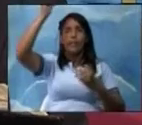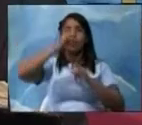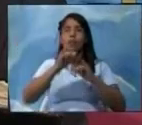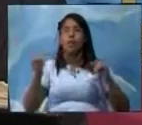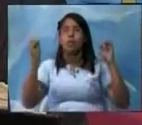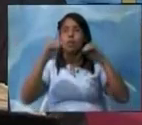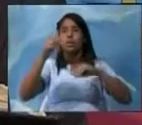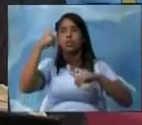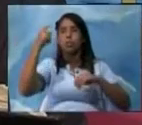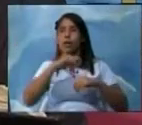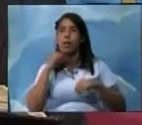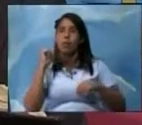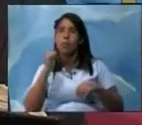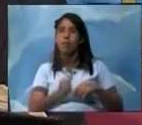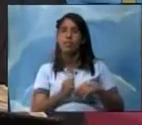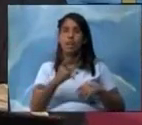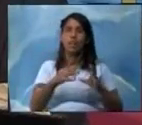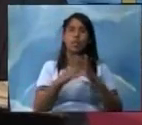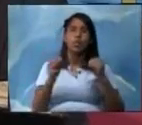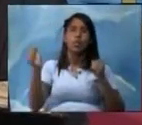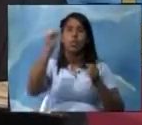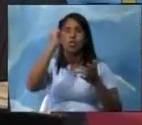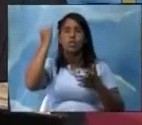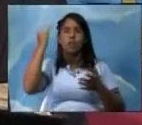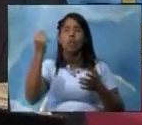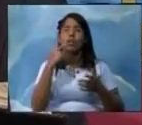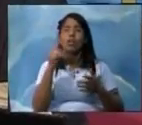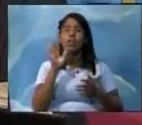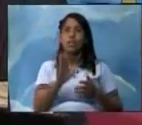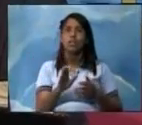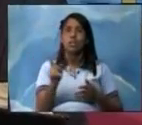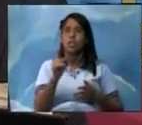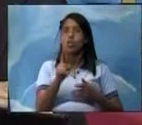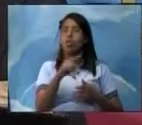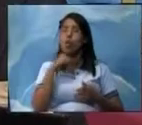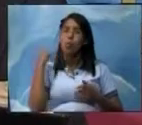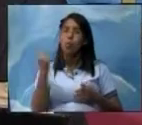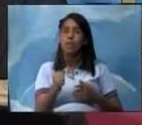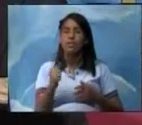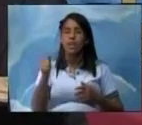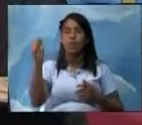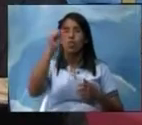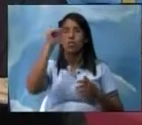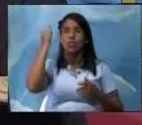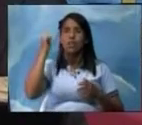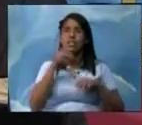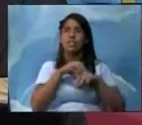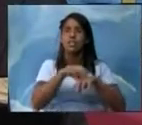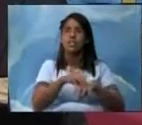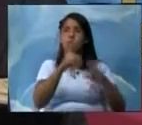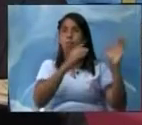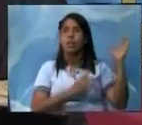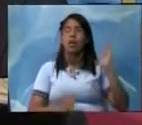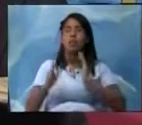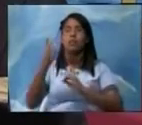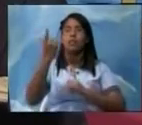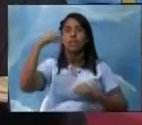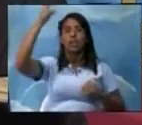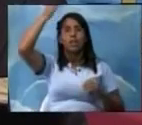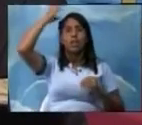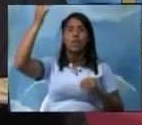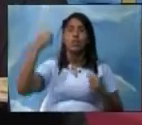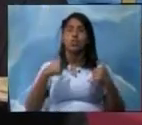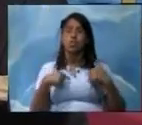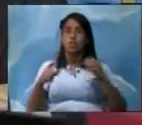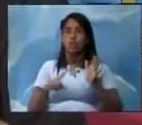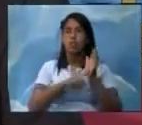puesto para matar a los sabios de Babilonia y le dijo así no mates a los sabios de Babilonia Llévame a la presencia del rey y yo